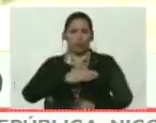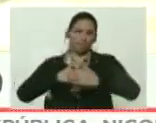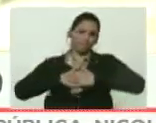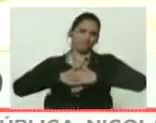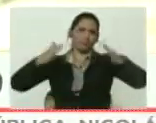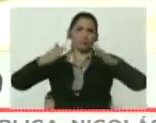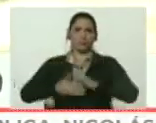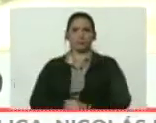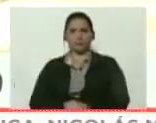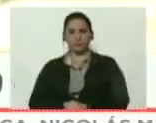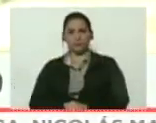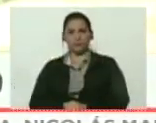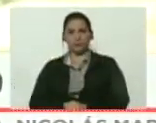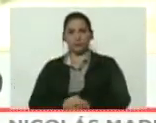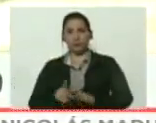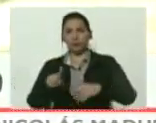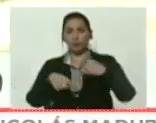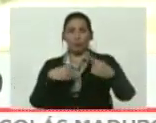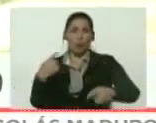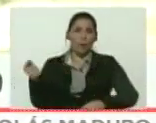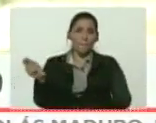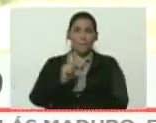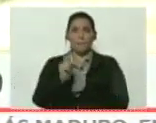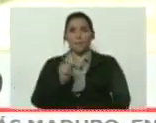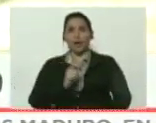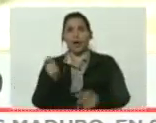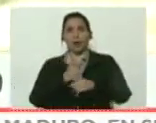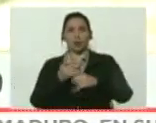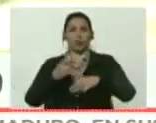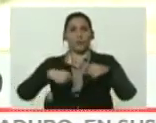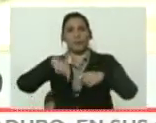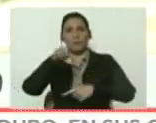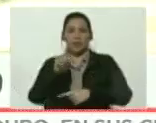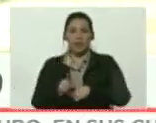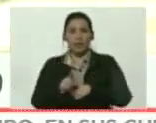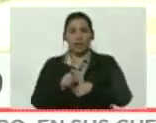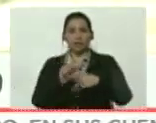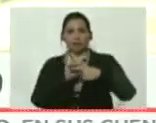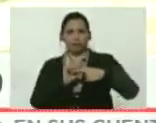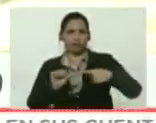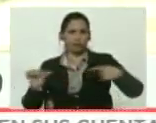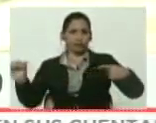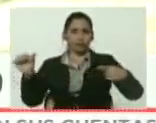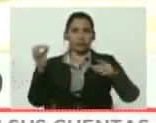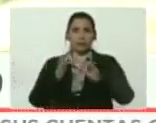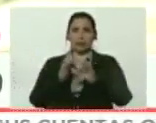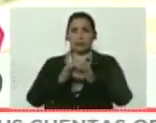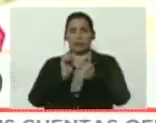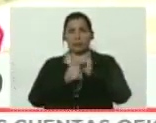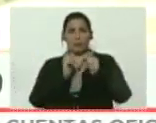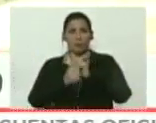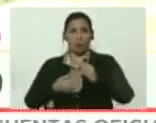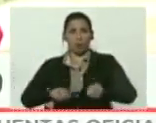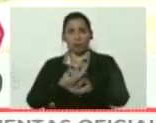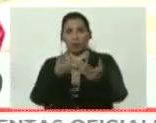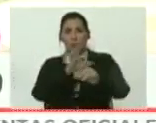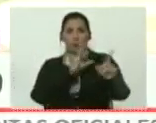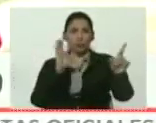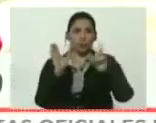disposición todo el mes de agosto y la primera quincena de septiembre para llevar deporte, cultura,